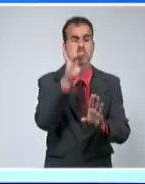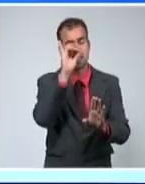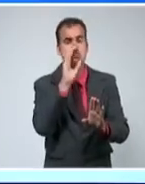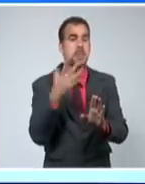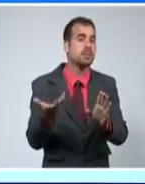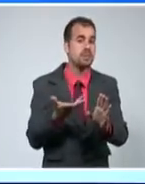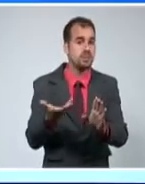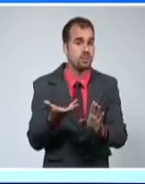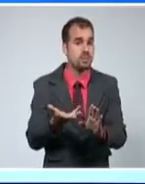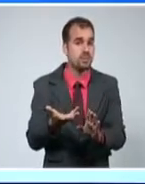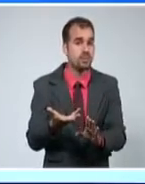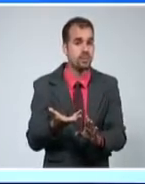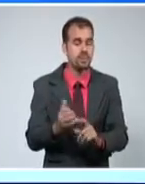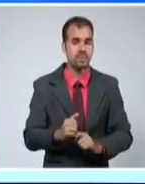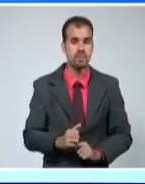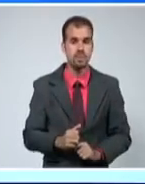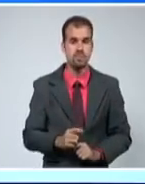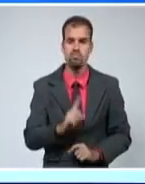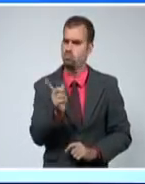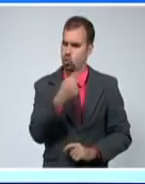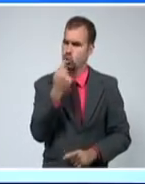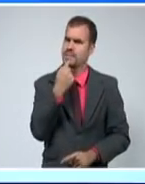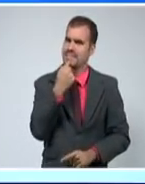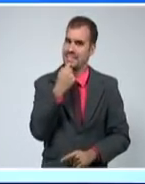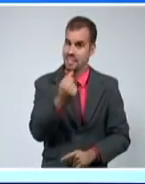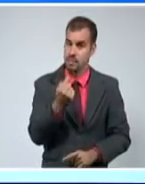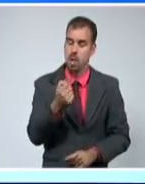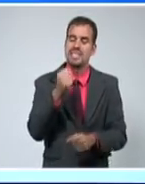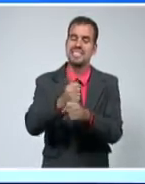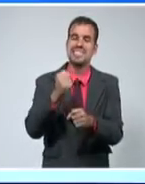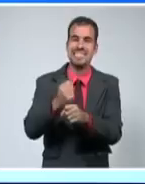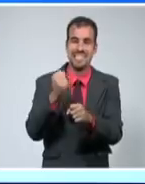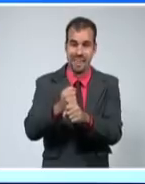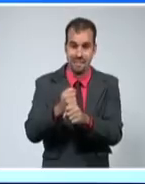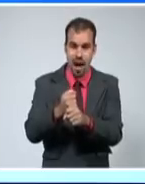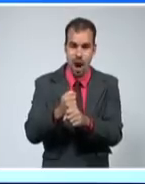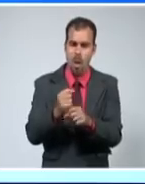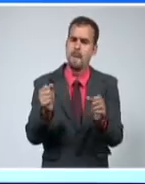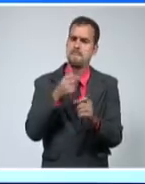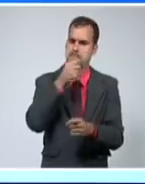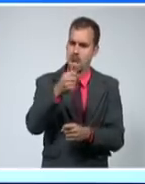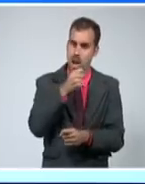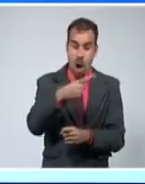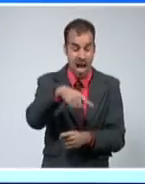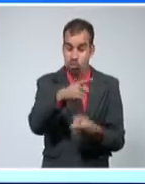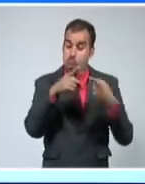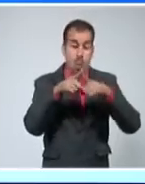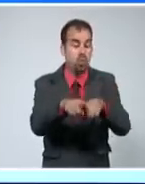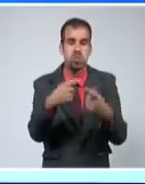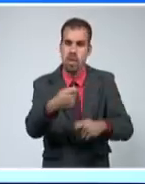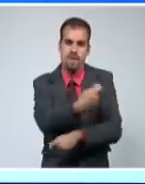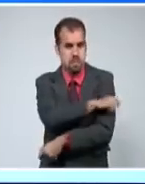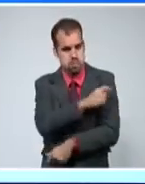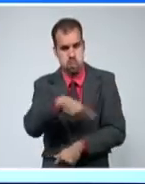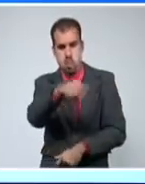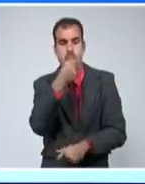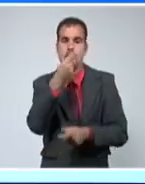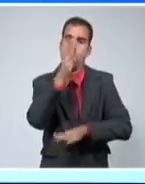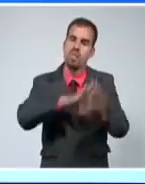ratificar el papel de los medios de comunicación seguirá siendo el de acompañar al pueblo en el combate para defender su revolución